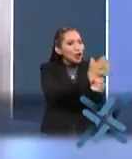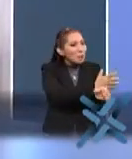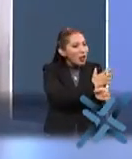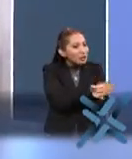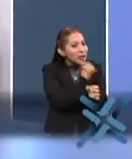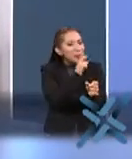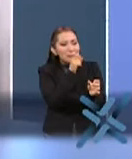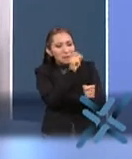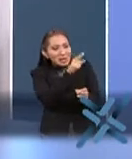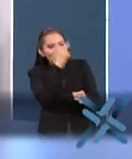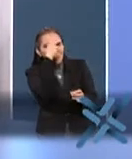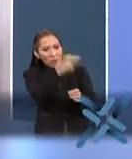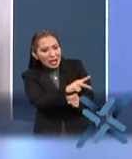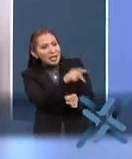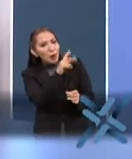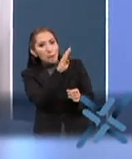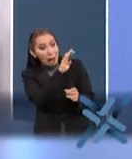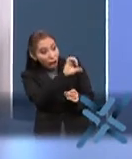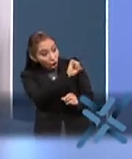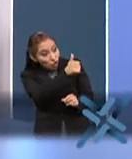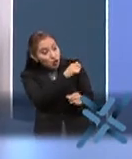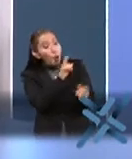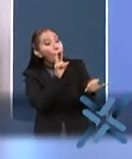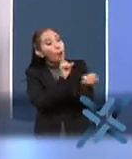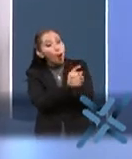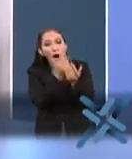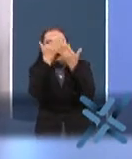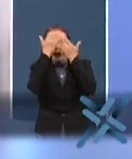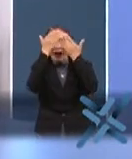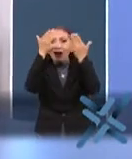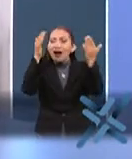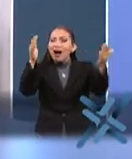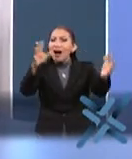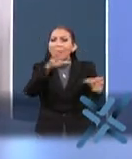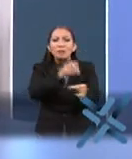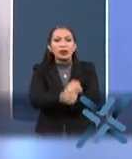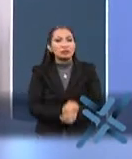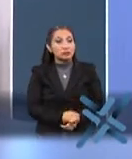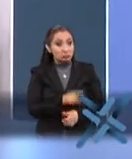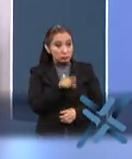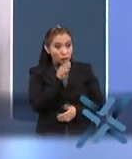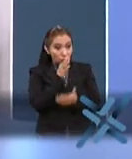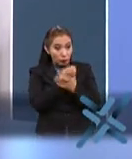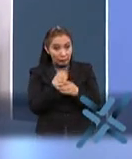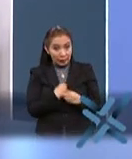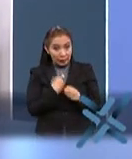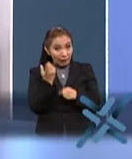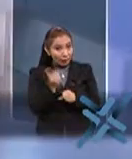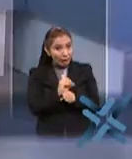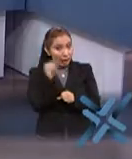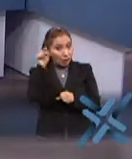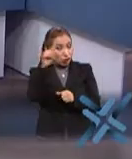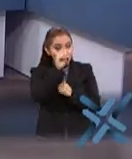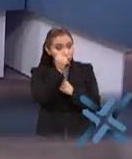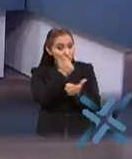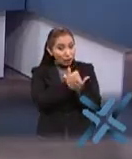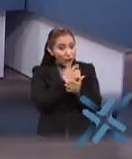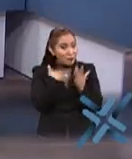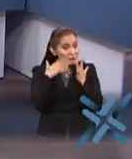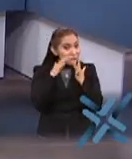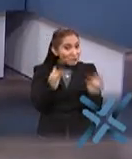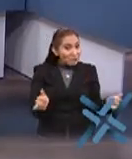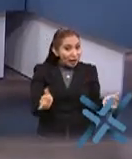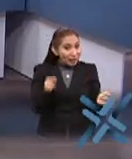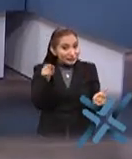compañeros también tuyos que van becados, y te abre nuevos horizontes. ¿Fue difícil tu vida diaria en una ciudad como